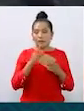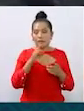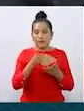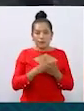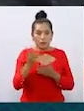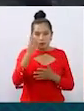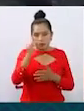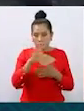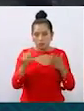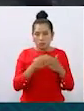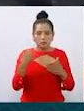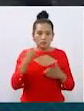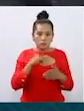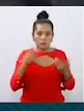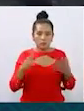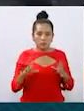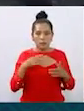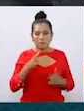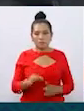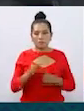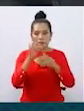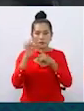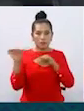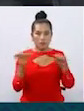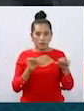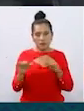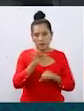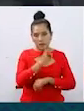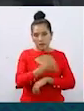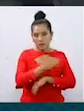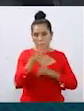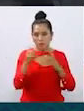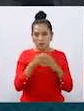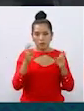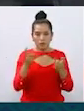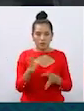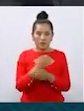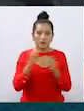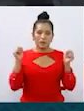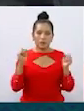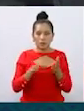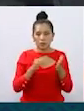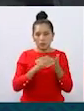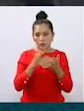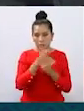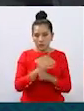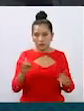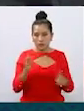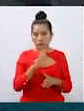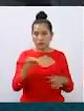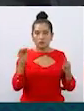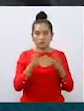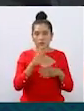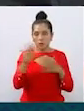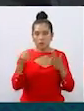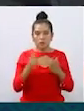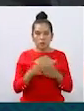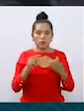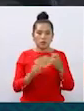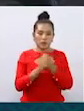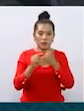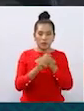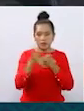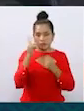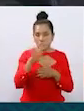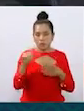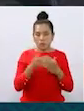nosotros hemos sido los principales actores en la recuperación de la democracia y por lo tanto nosotros garantizamos nuestra